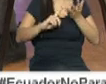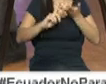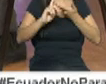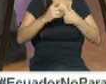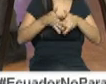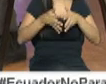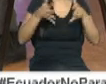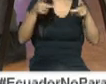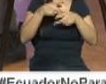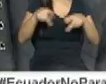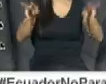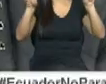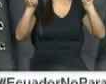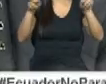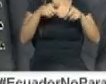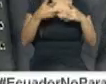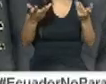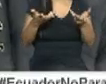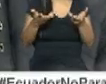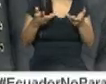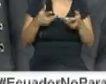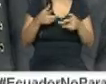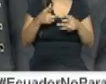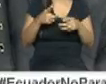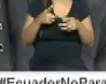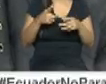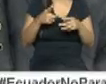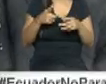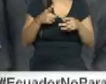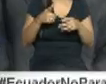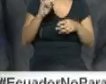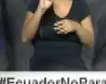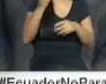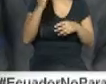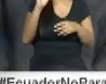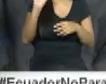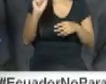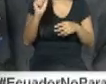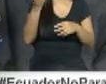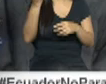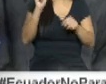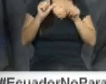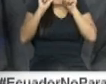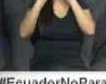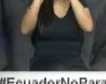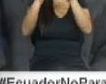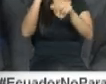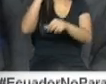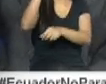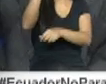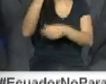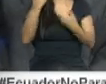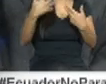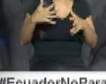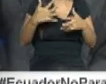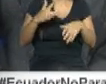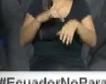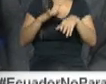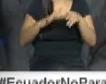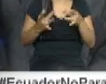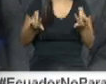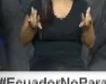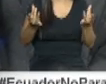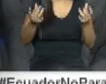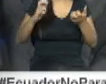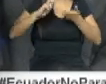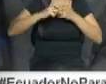el tema de la sostenibilidad financiera del ISBA es un tema problemático y tiene una enorme carga fiscal para el Estado. El problema es que el